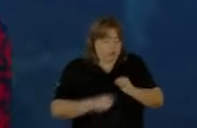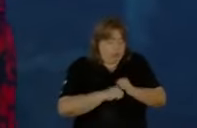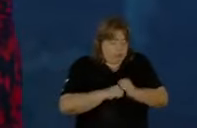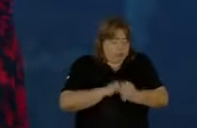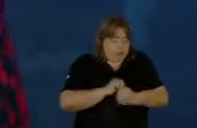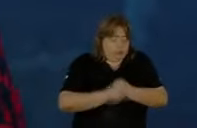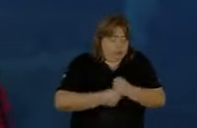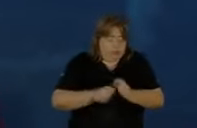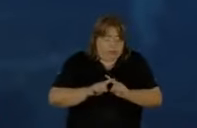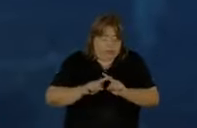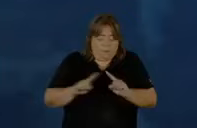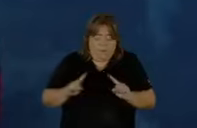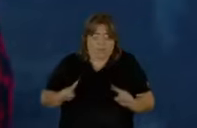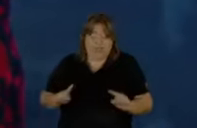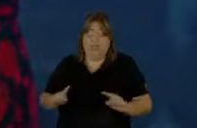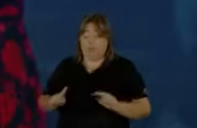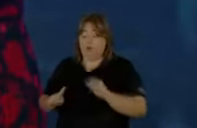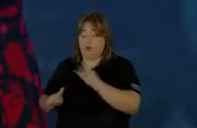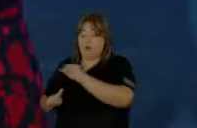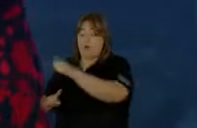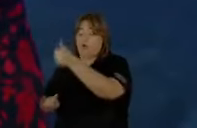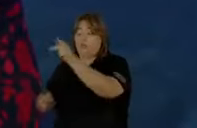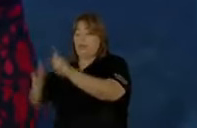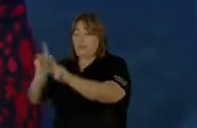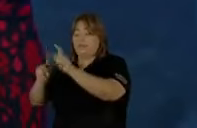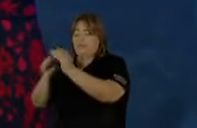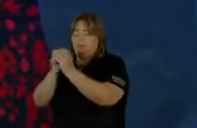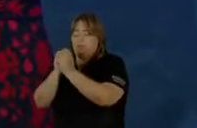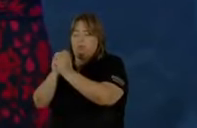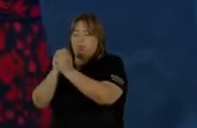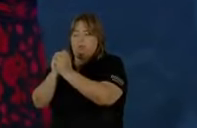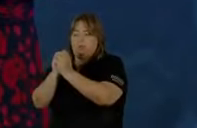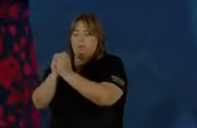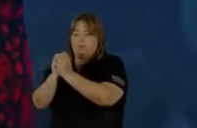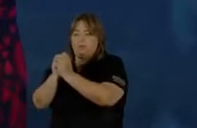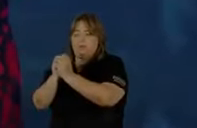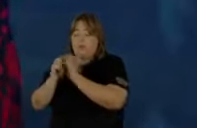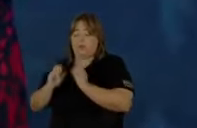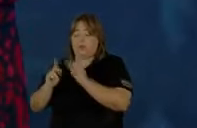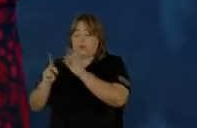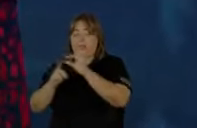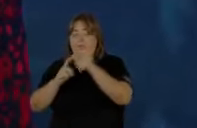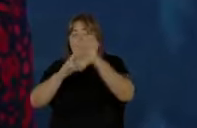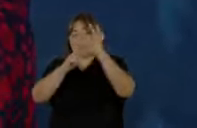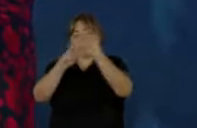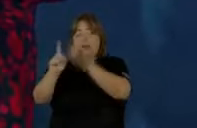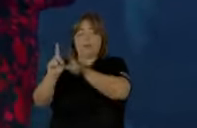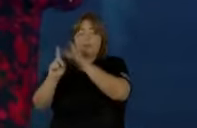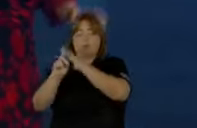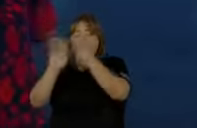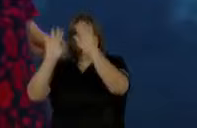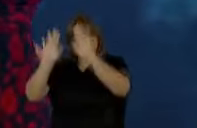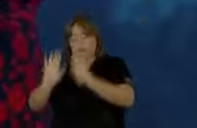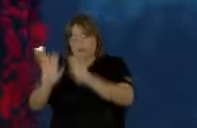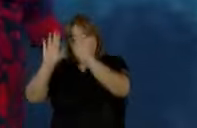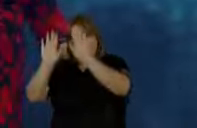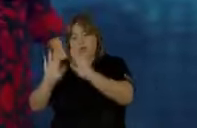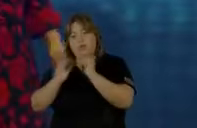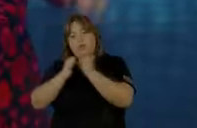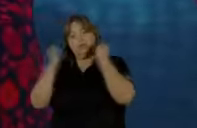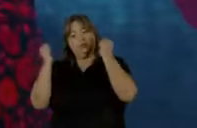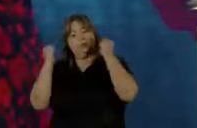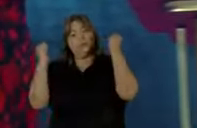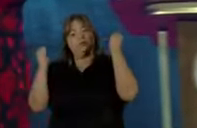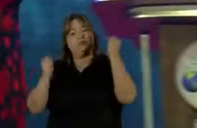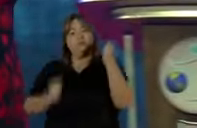haya alguien que ora por ti, hay una oportunidad especial, poderosa, extraordinaria. Aleluya. Por